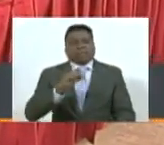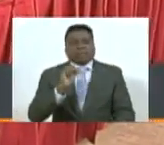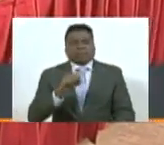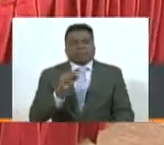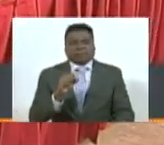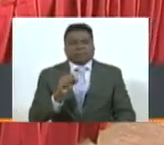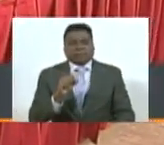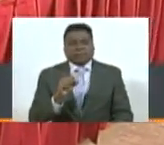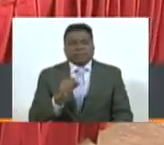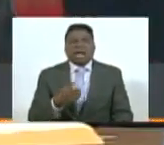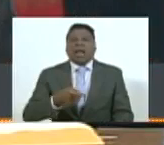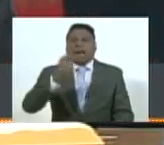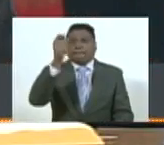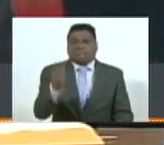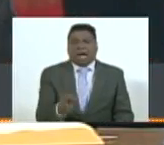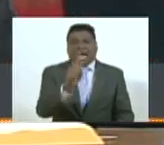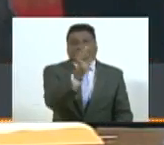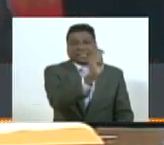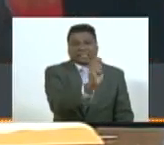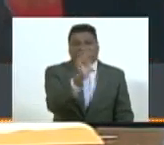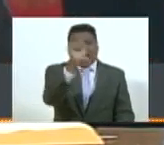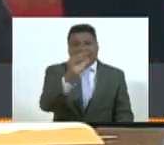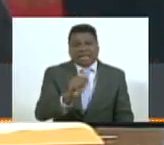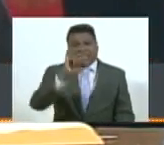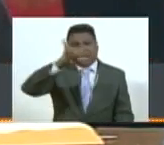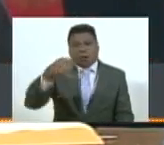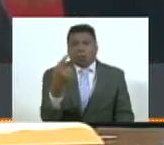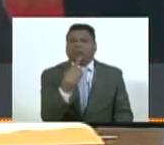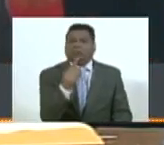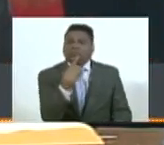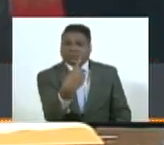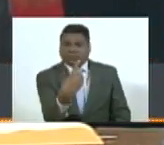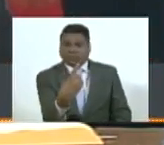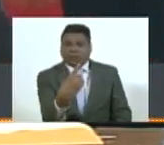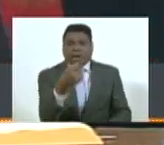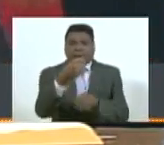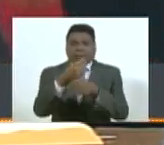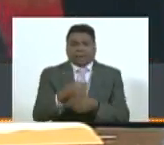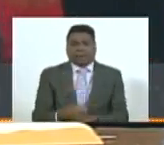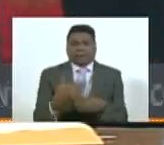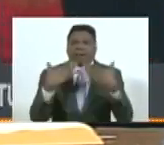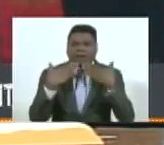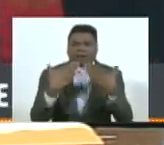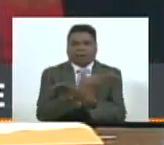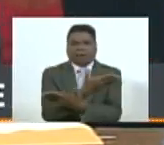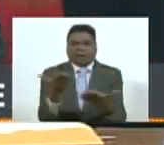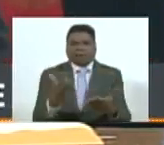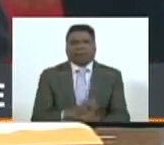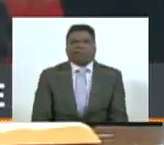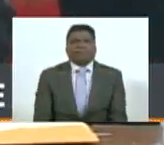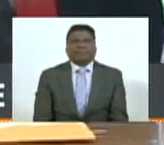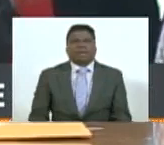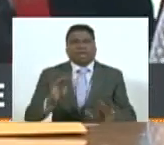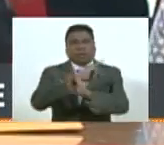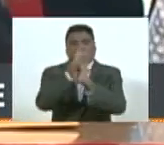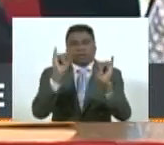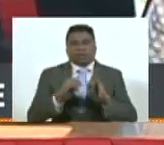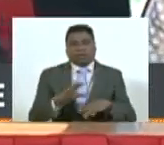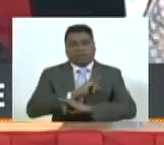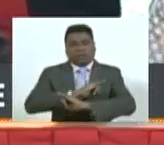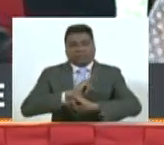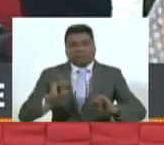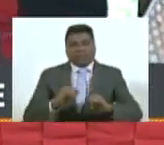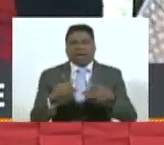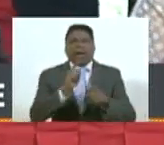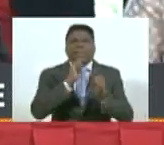la ciudadana fiscal general de la República y el país espera por ello. Muchas gracias. Bien, de esta manera concluye la conferencia